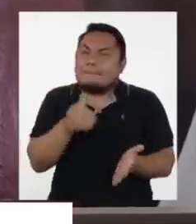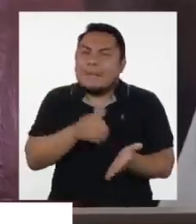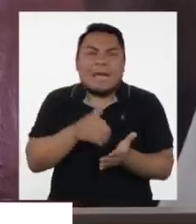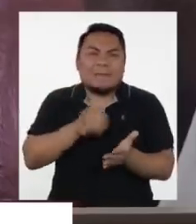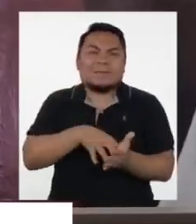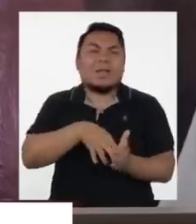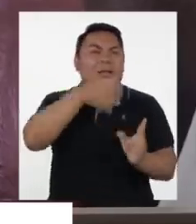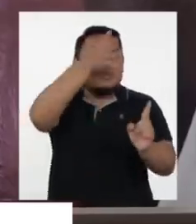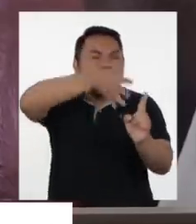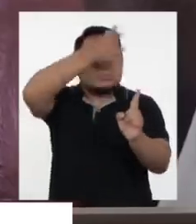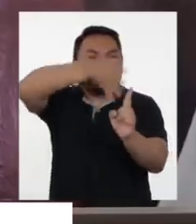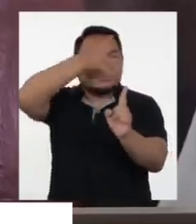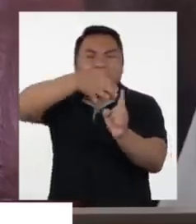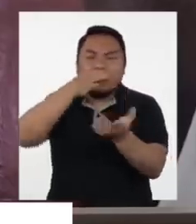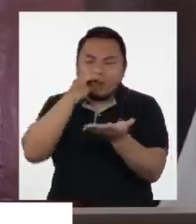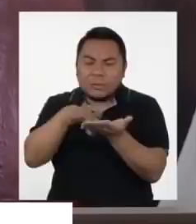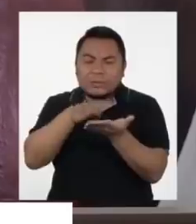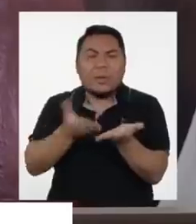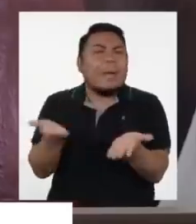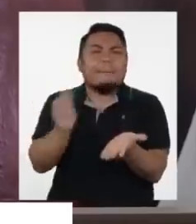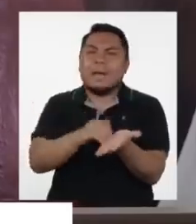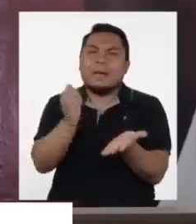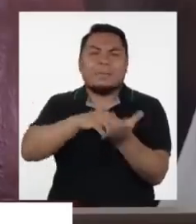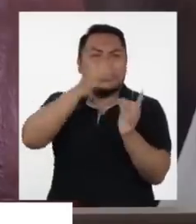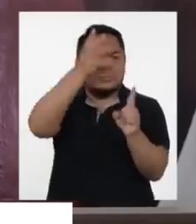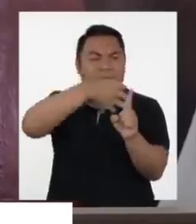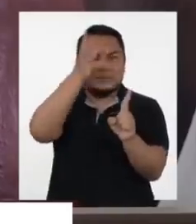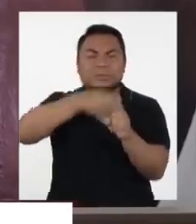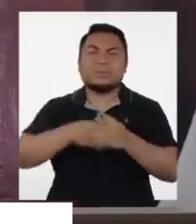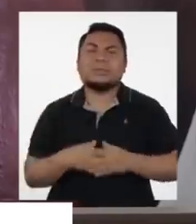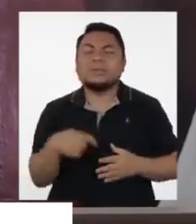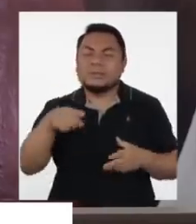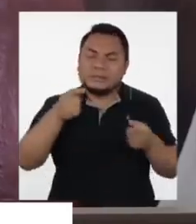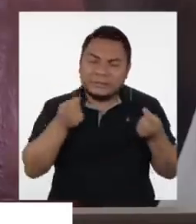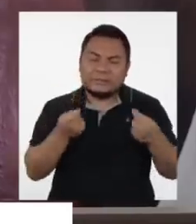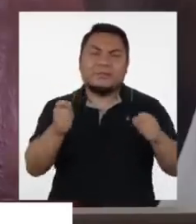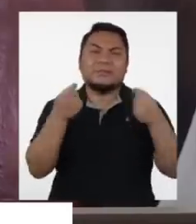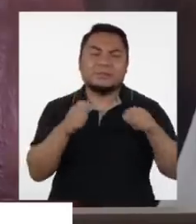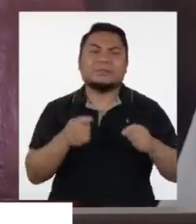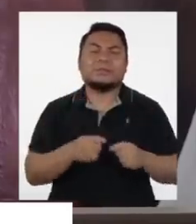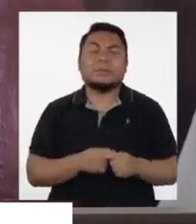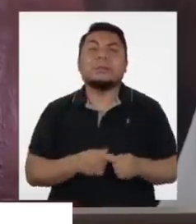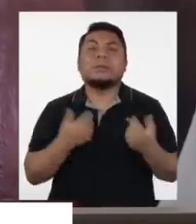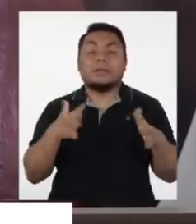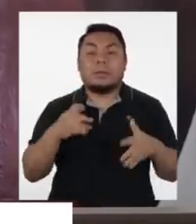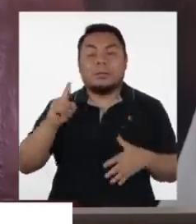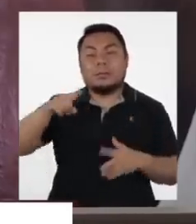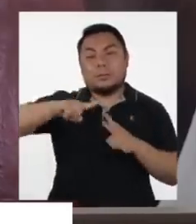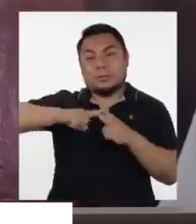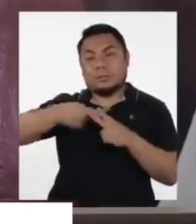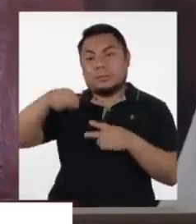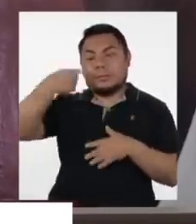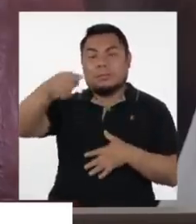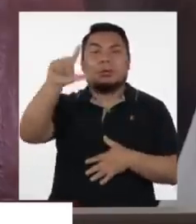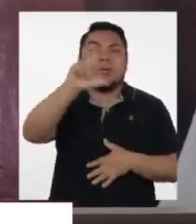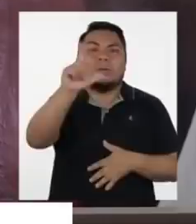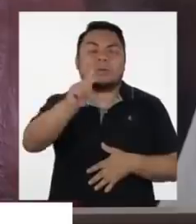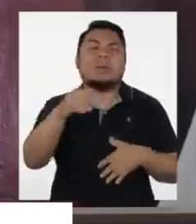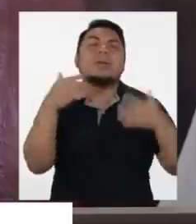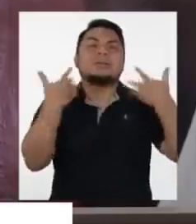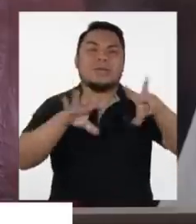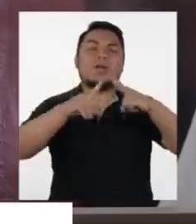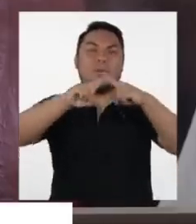pruebas hemos hecho un esfuerzo que adquirió la misma y a partir de este lunes hemos